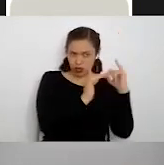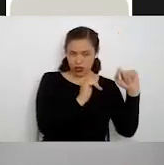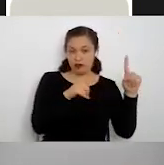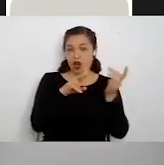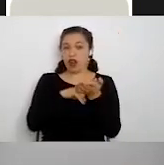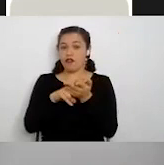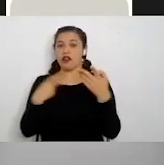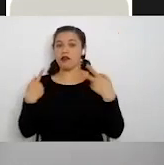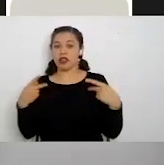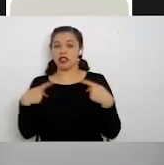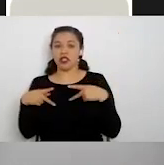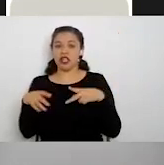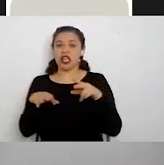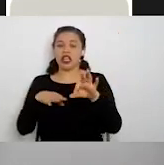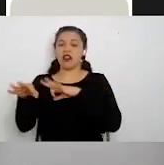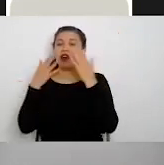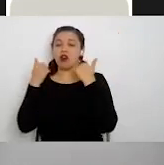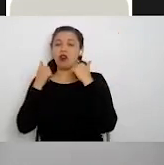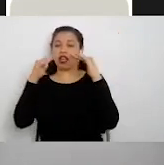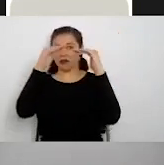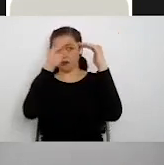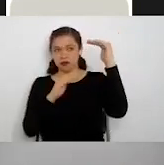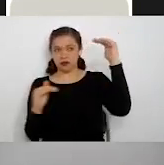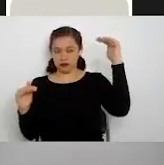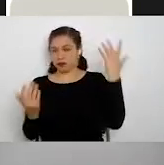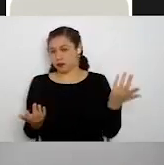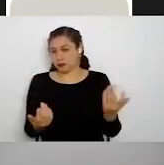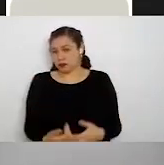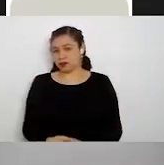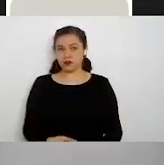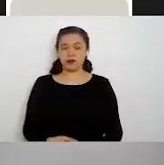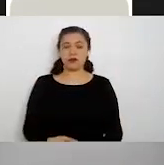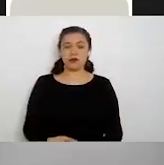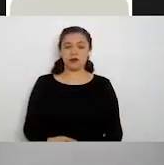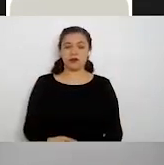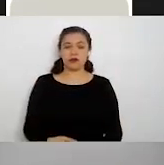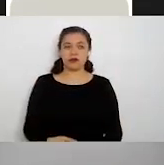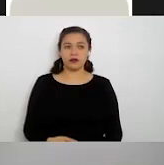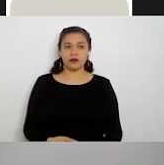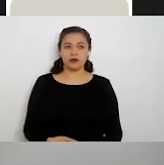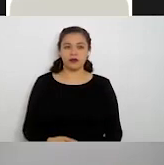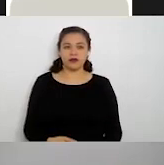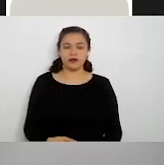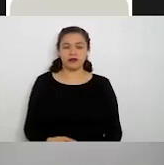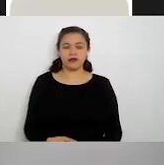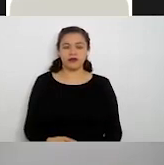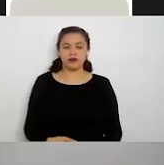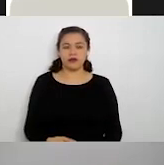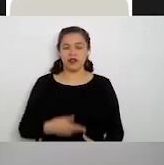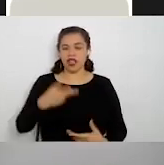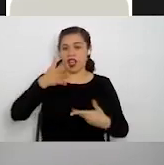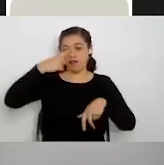las personas que están desempleadas. O sea, quiere decir que es relativamente